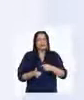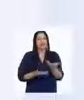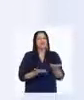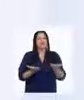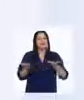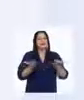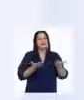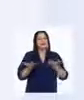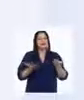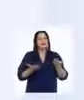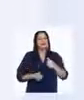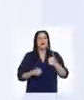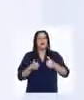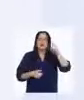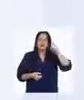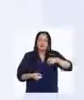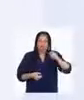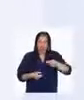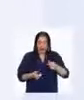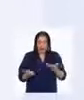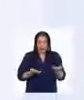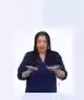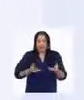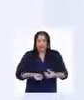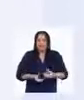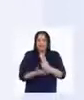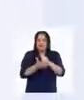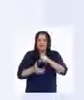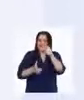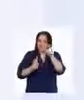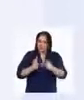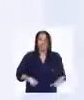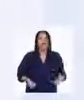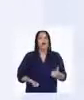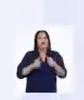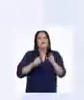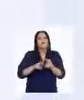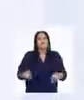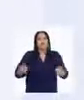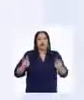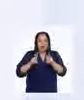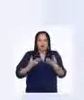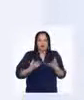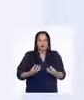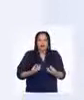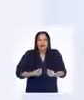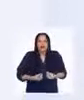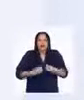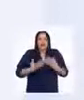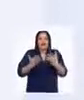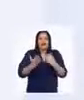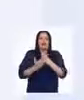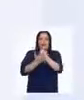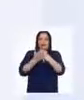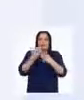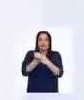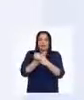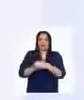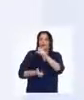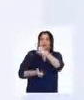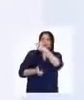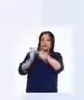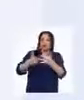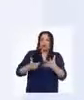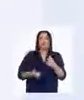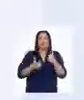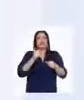servir. Su necesidad, servir. Su valor, hacer el bien a los demás. Escudo,